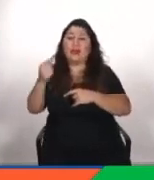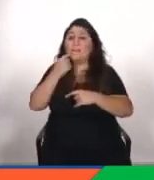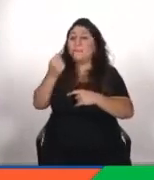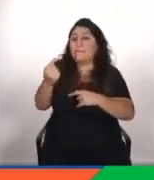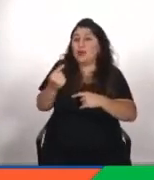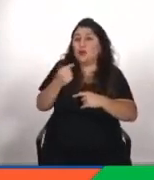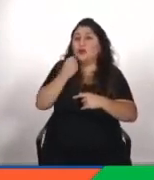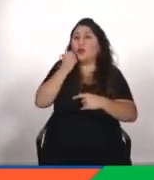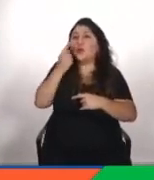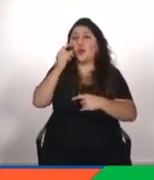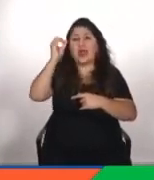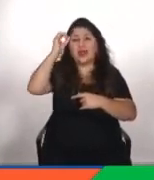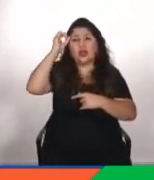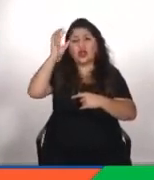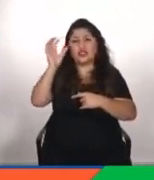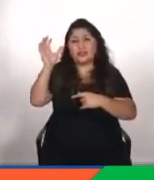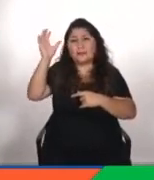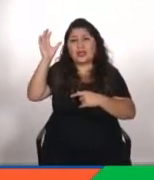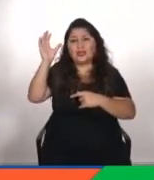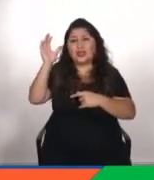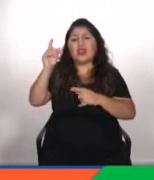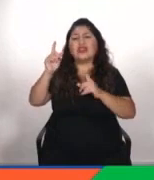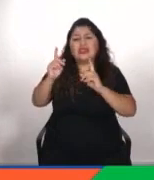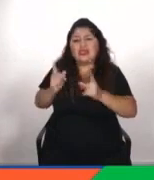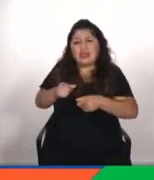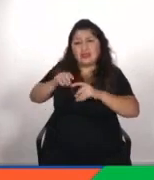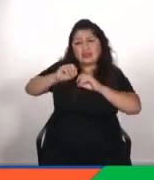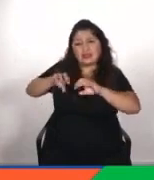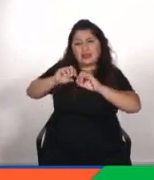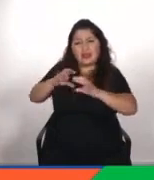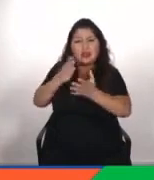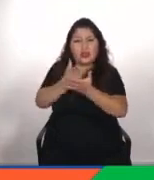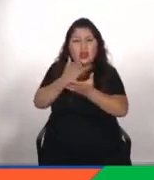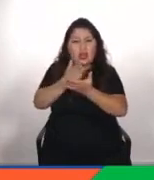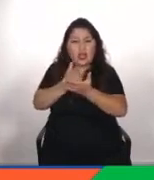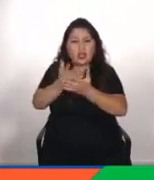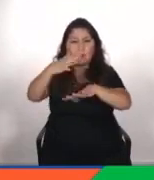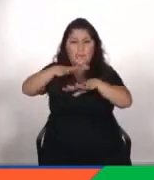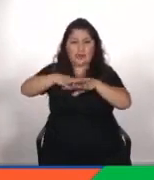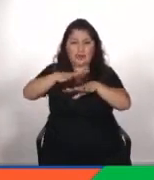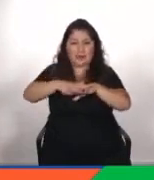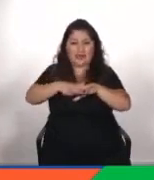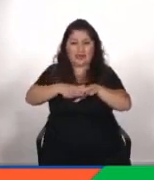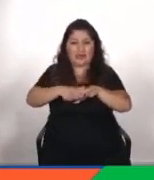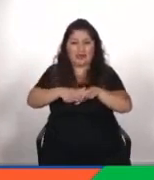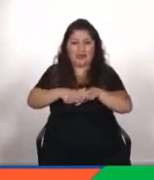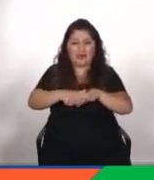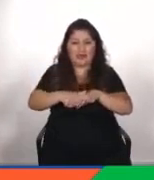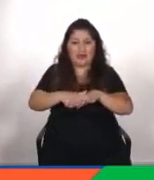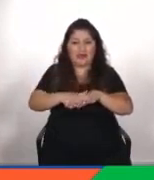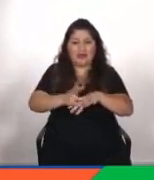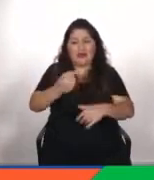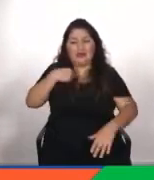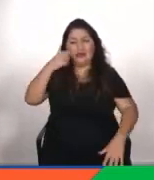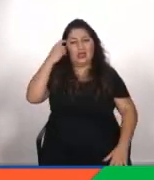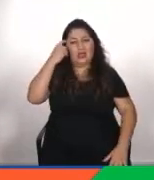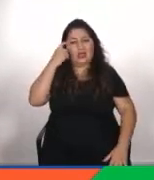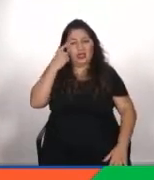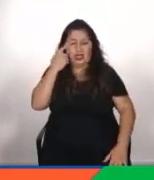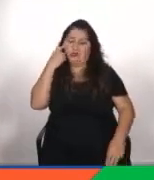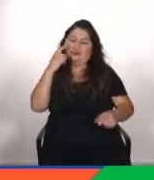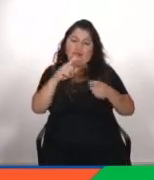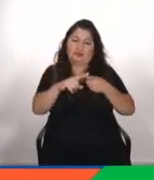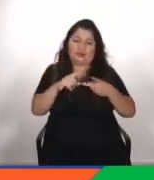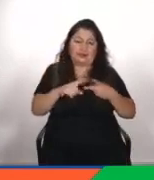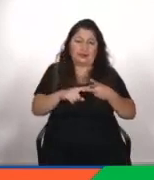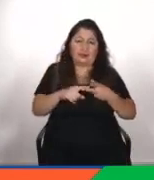que deberían enseñar en el colegio respecto a matemáticas? Respecto a matemáticas, yo creo que habría como dos partes, ¿no? Por